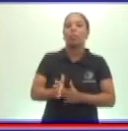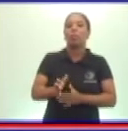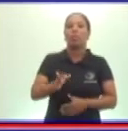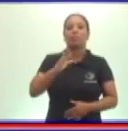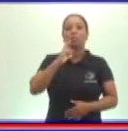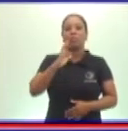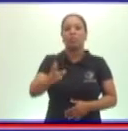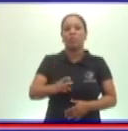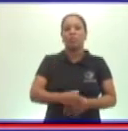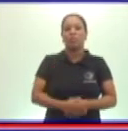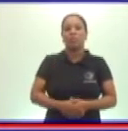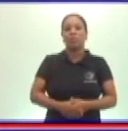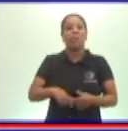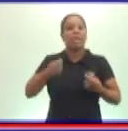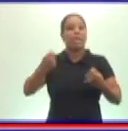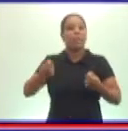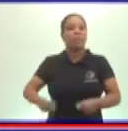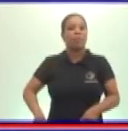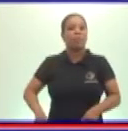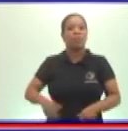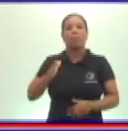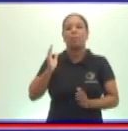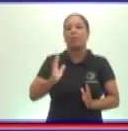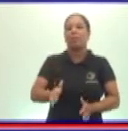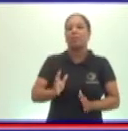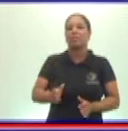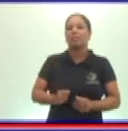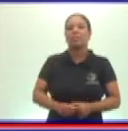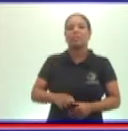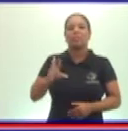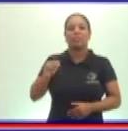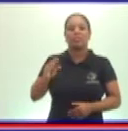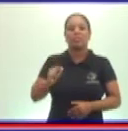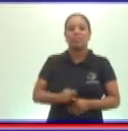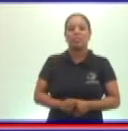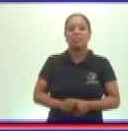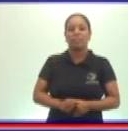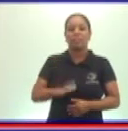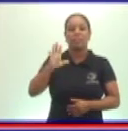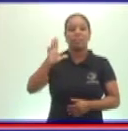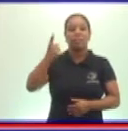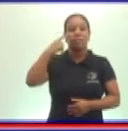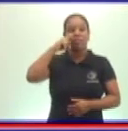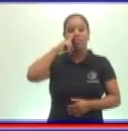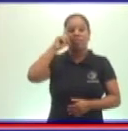revolucionarios. Y aprovecho para seguir conmemorando en Cuba el caso del 5 de noviembre de